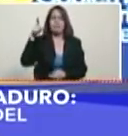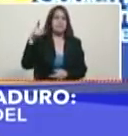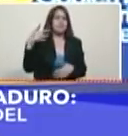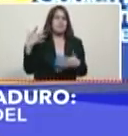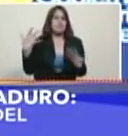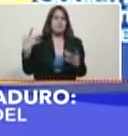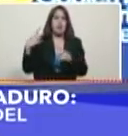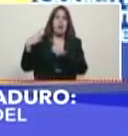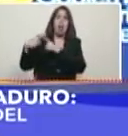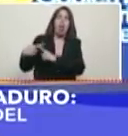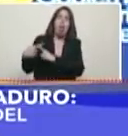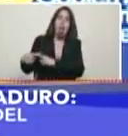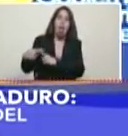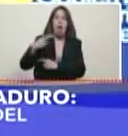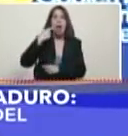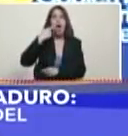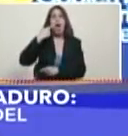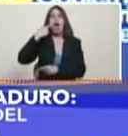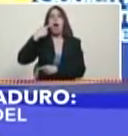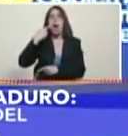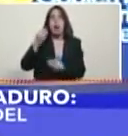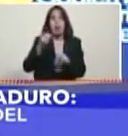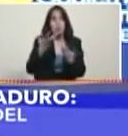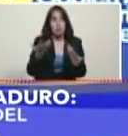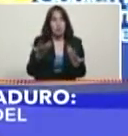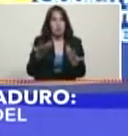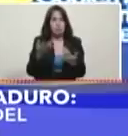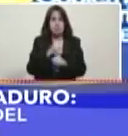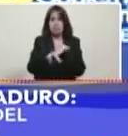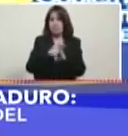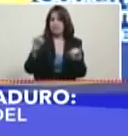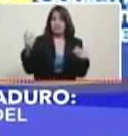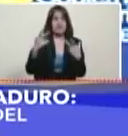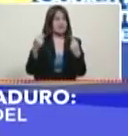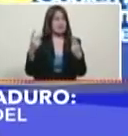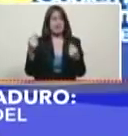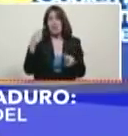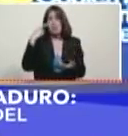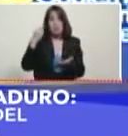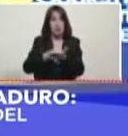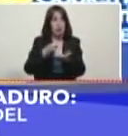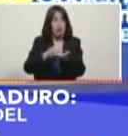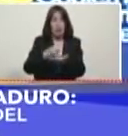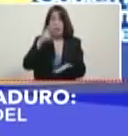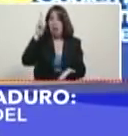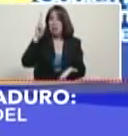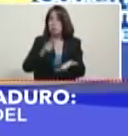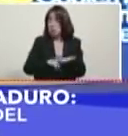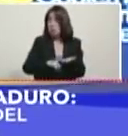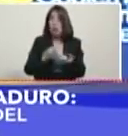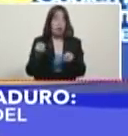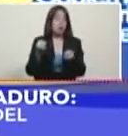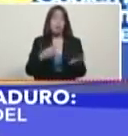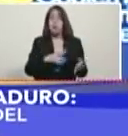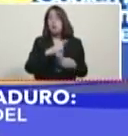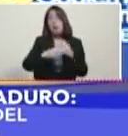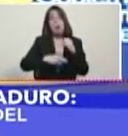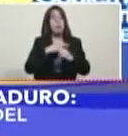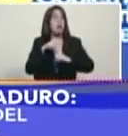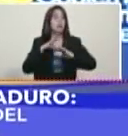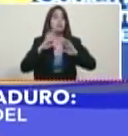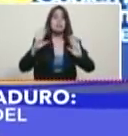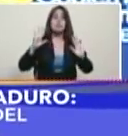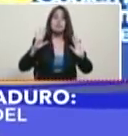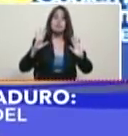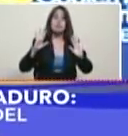Éramos dependientes. Y me decían, no, si usted no apruebe ese dinero, Venezuela se queda sin papa. Como siempre